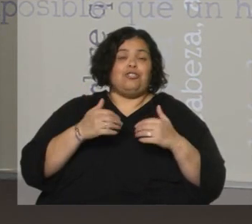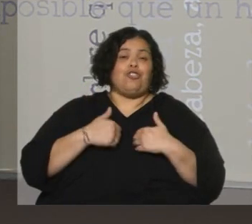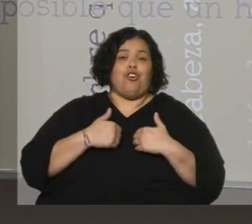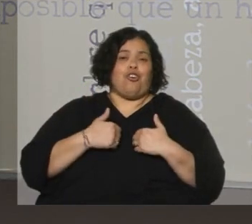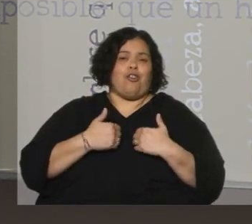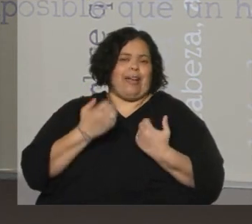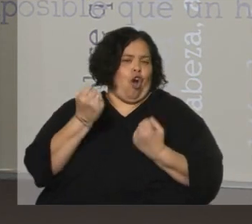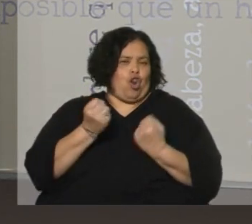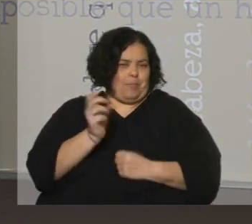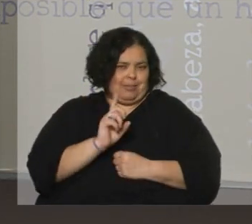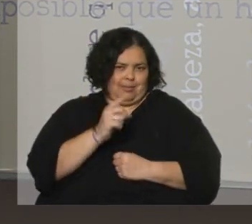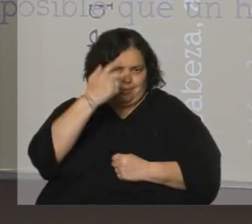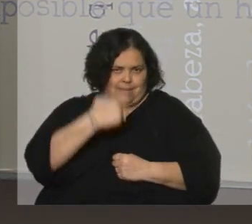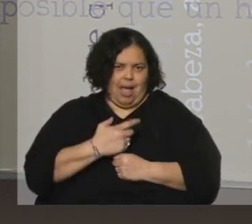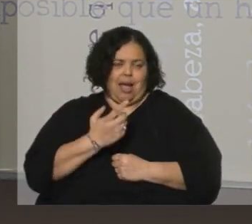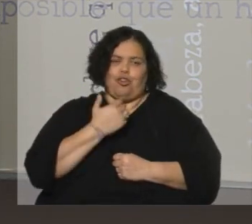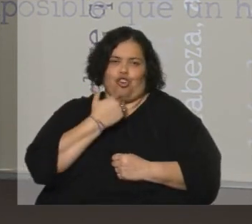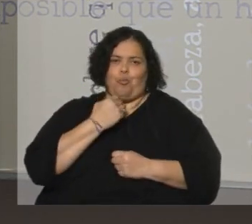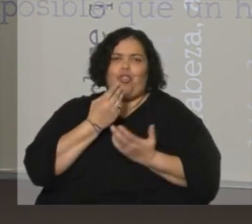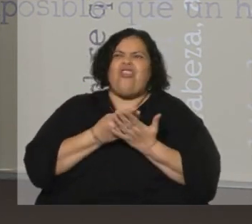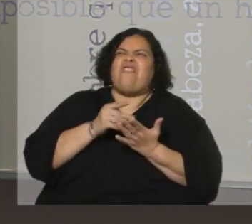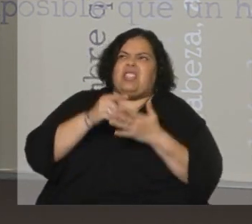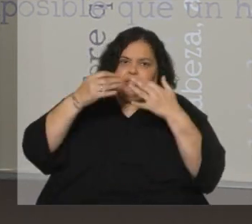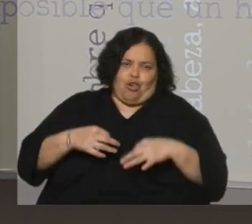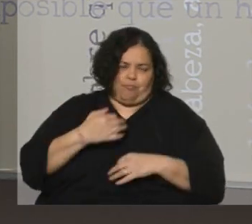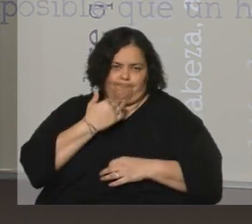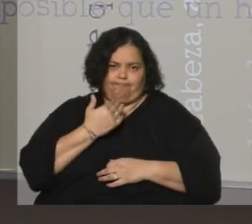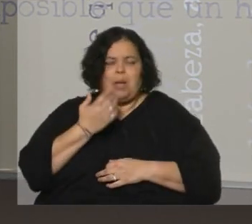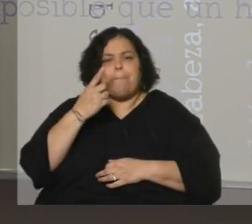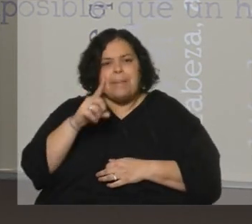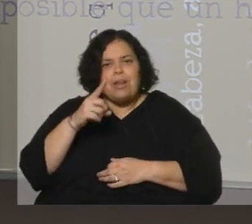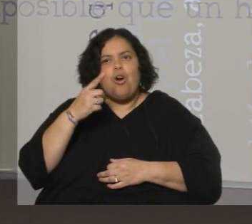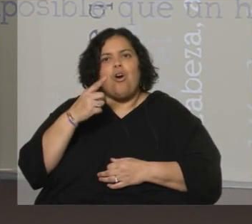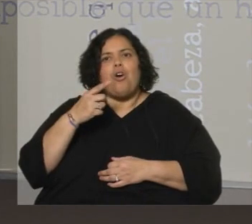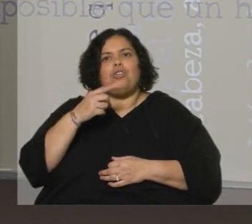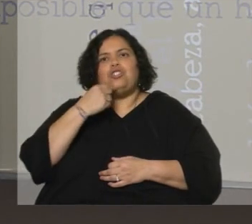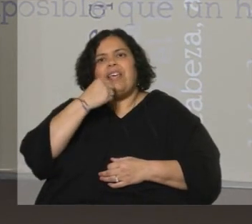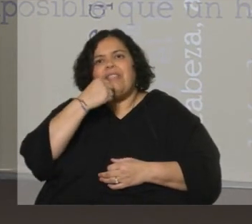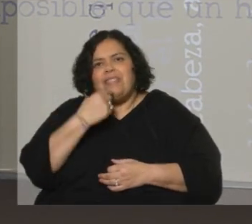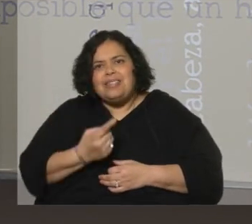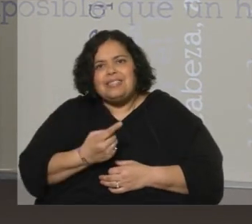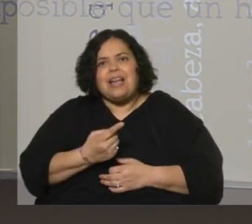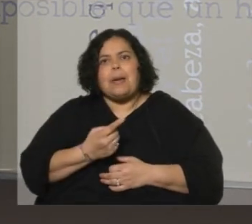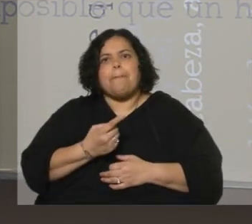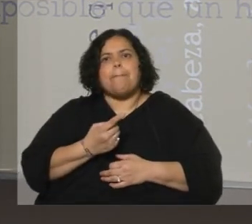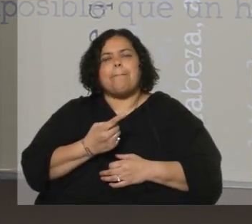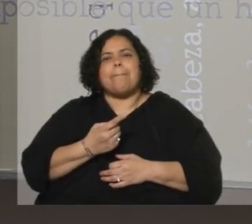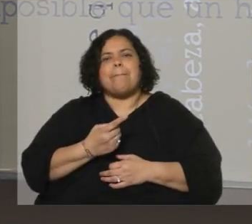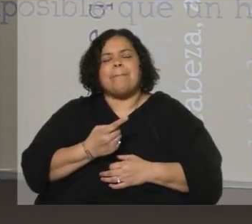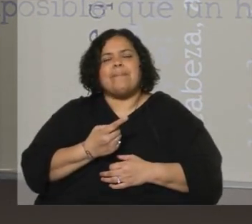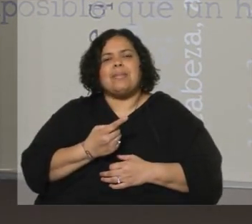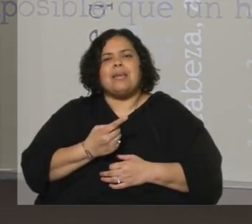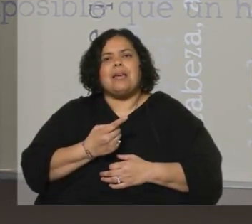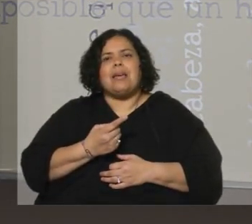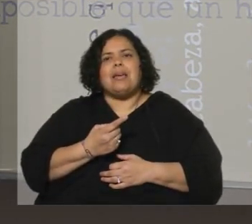economista Este pero En definitiva se habla de de digamos este de los no me sale ahora la palabra